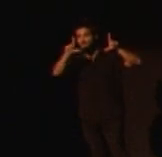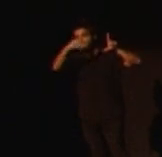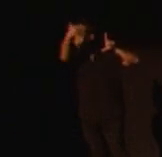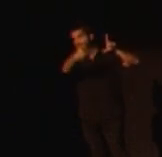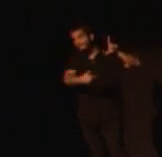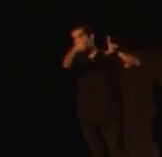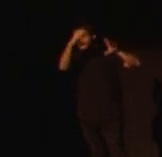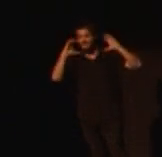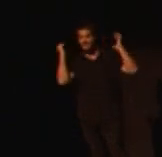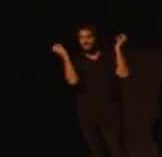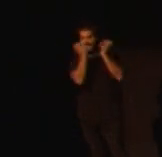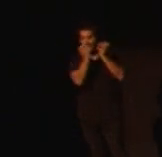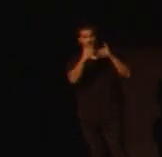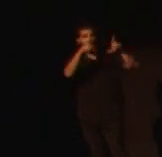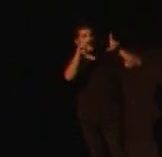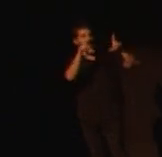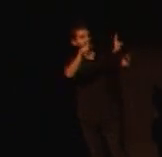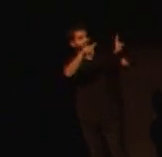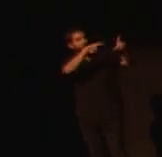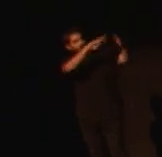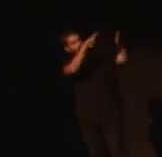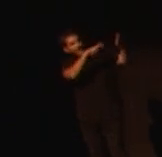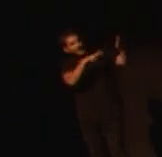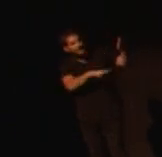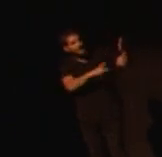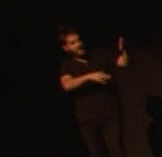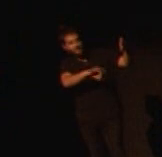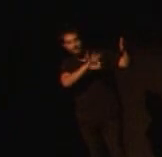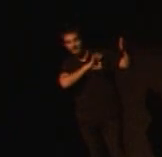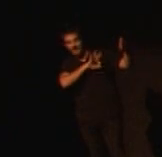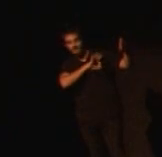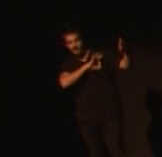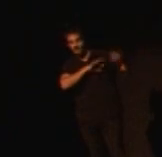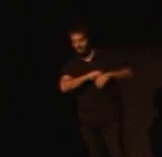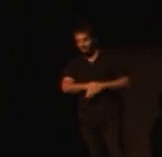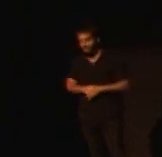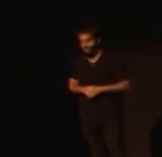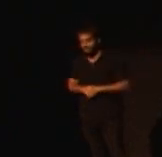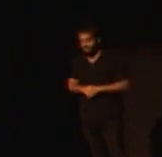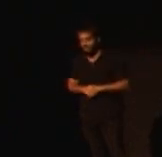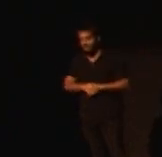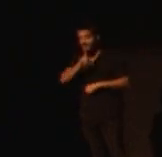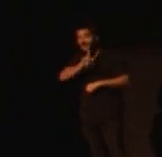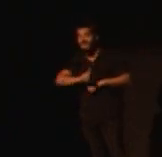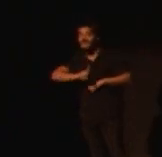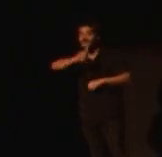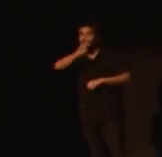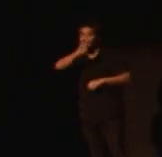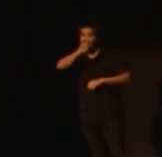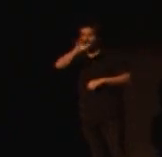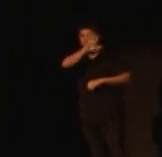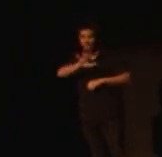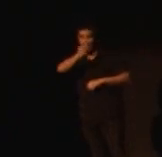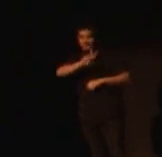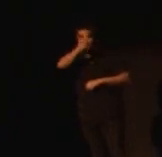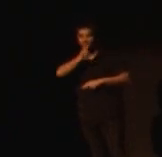hay un cartel donde se lee el nombre de los premios. Y en la parte superior vemos el nombre de